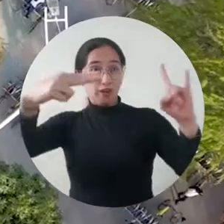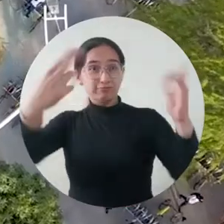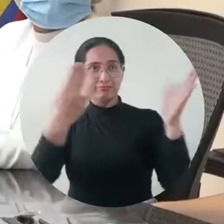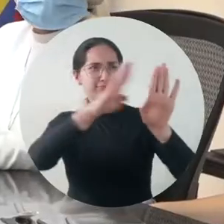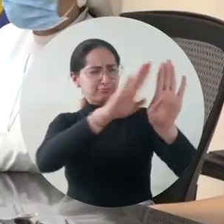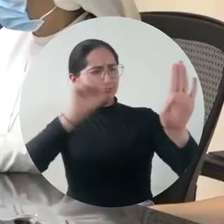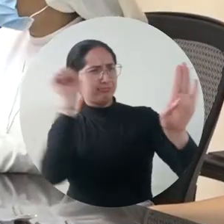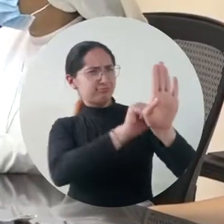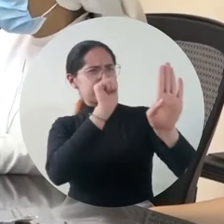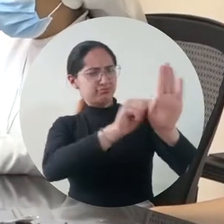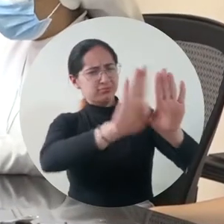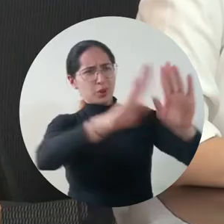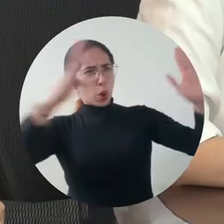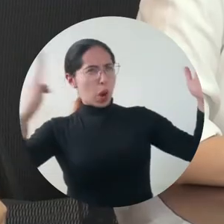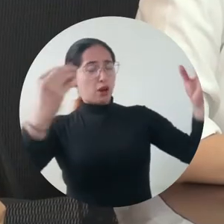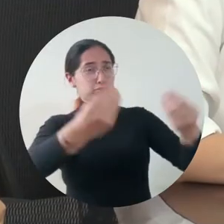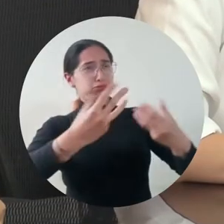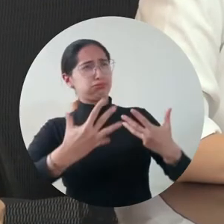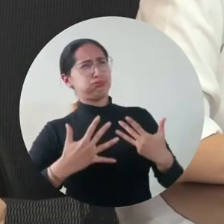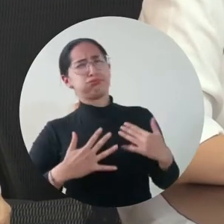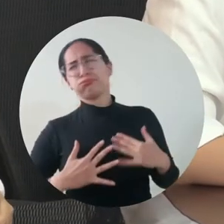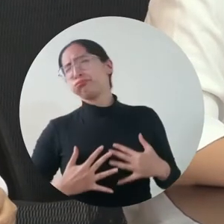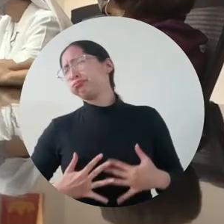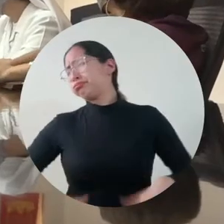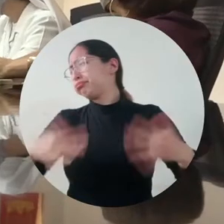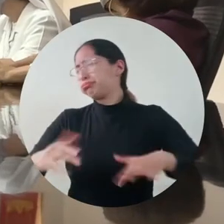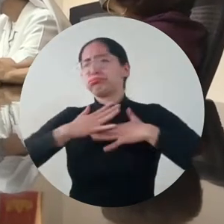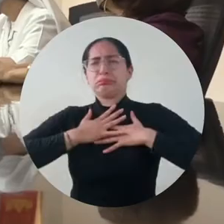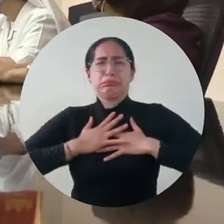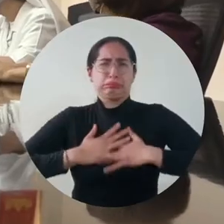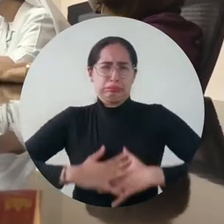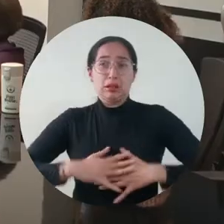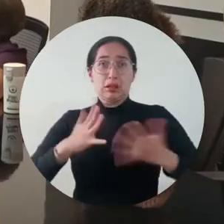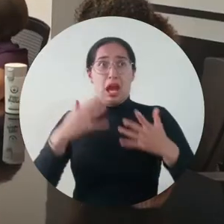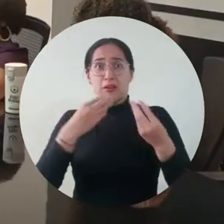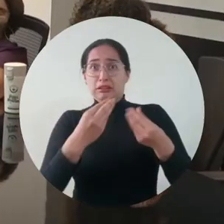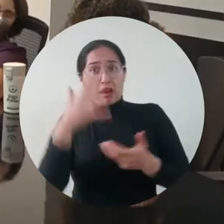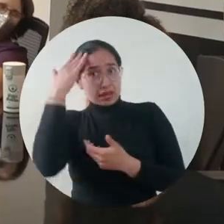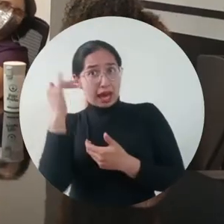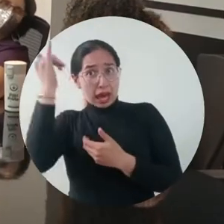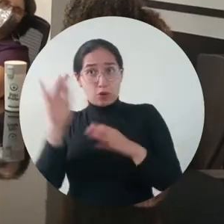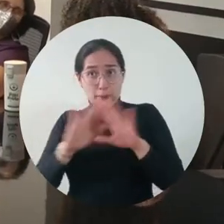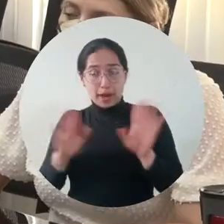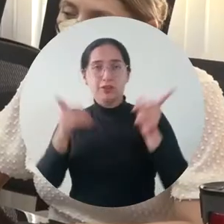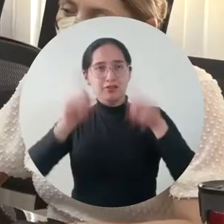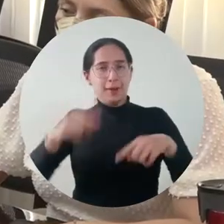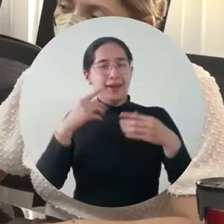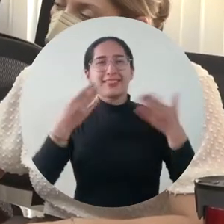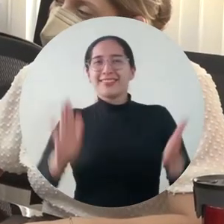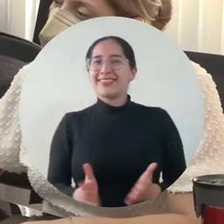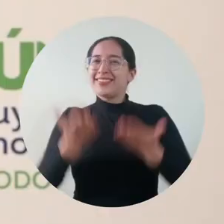Tocamos la puerta de la Universidad del Magdalena, que nosotros sentimos una gran aliada en el campo no solo académico, sino en el campo